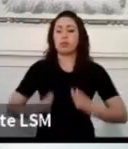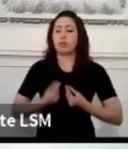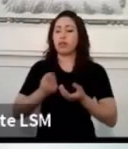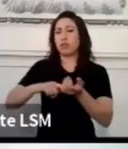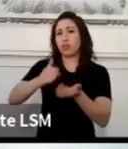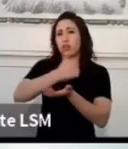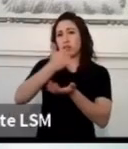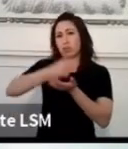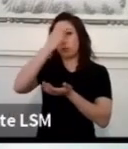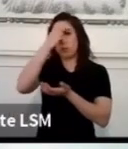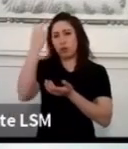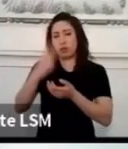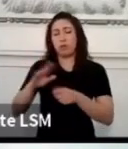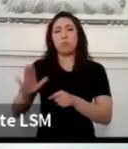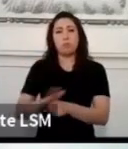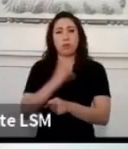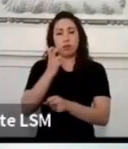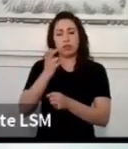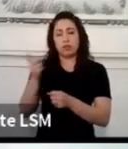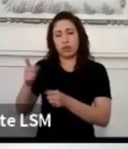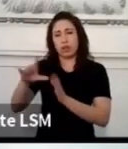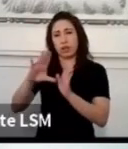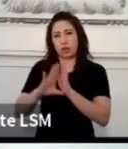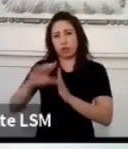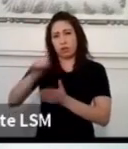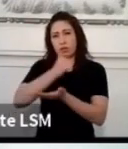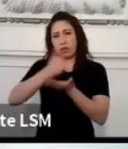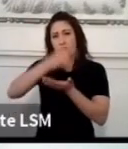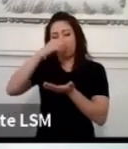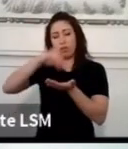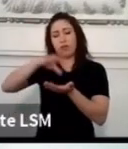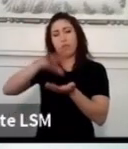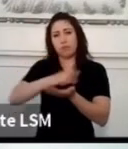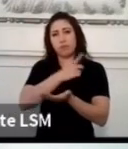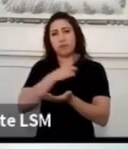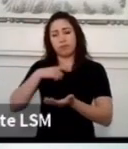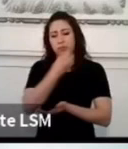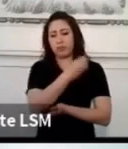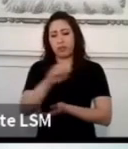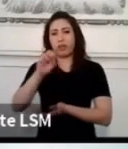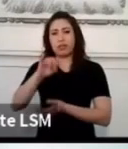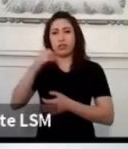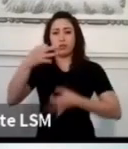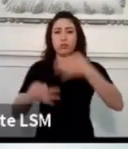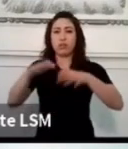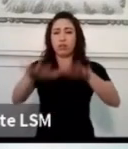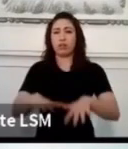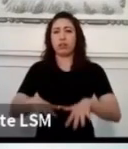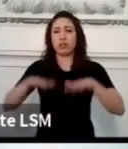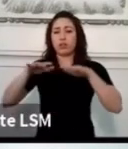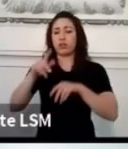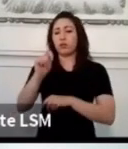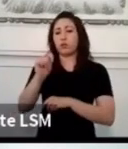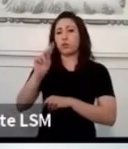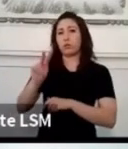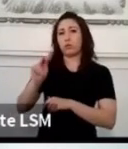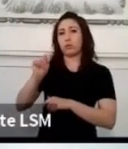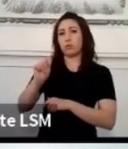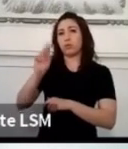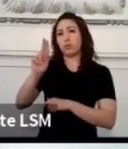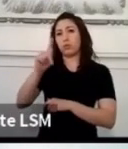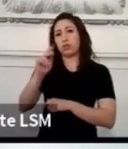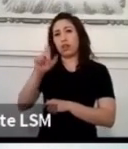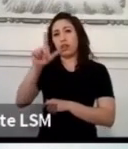es que se establece en nuestra Sí. Constitución la existencia de juzgados de tutela de derechos humanos, en donde las y los jueces de tutela conocen de la acción de